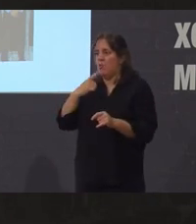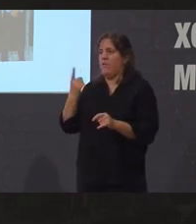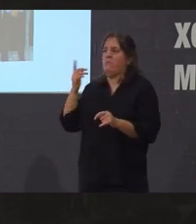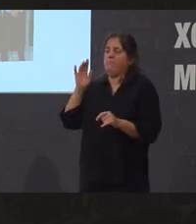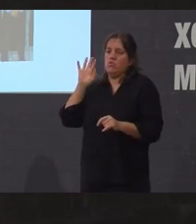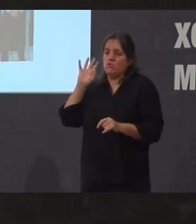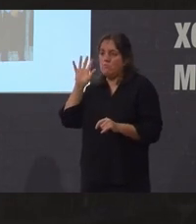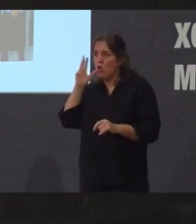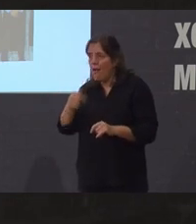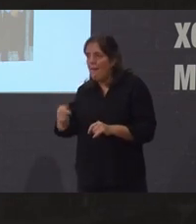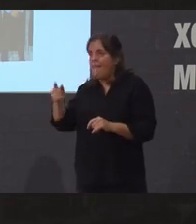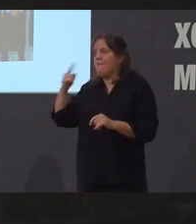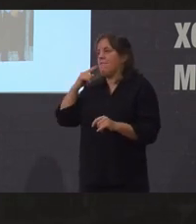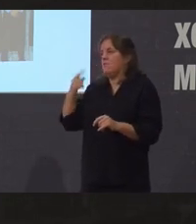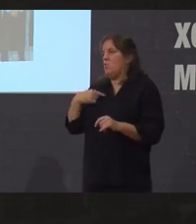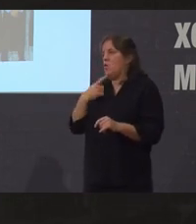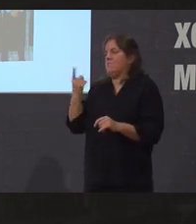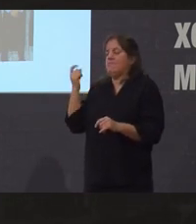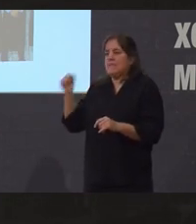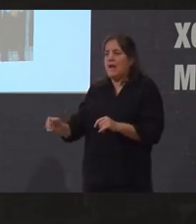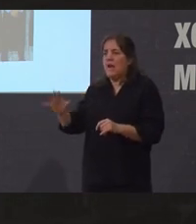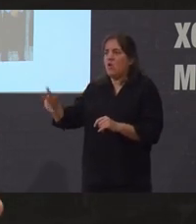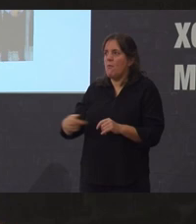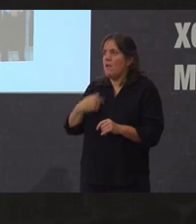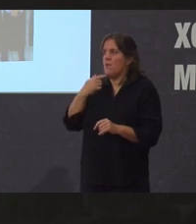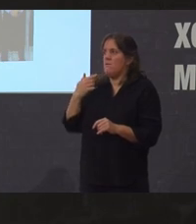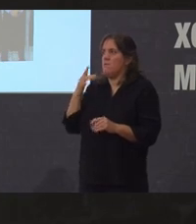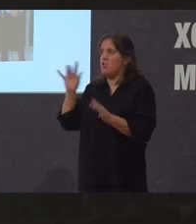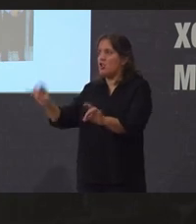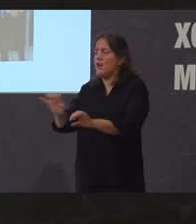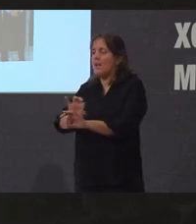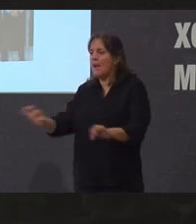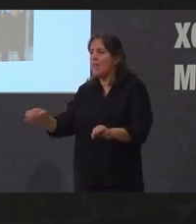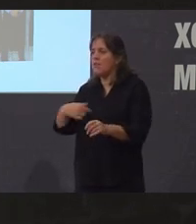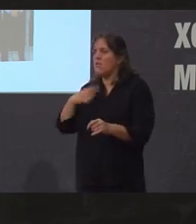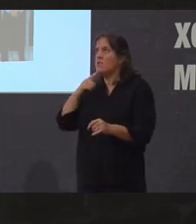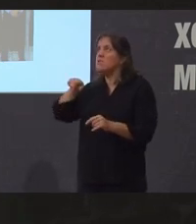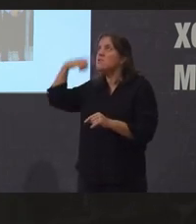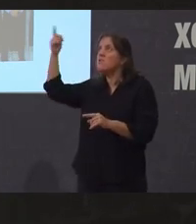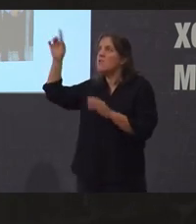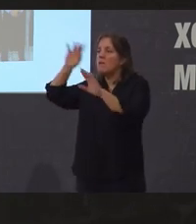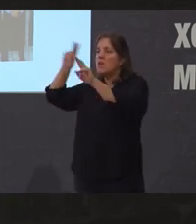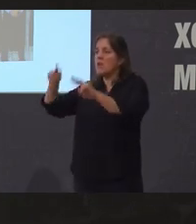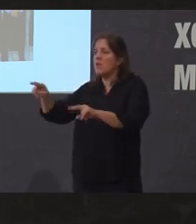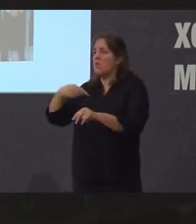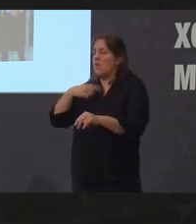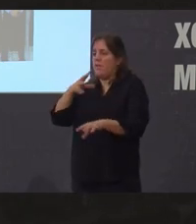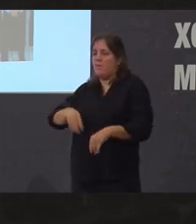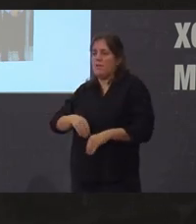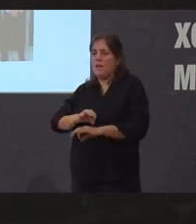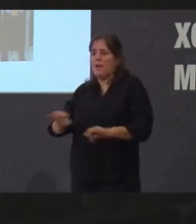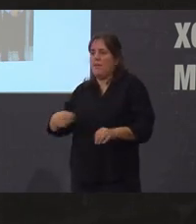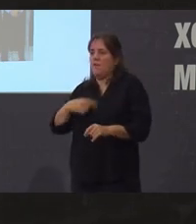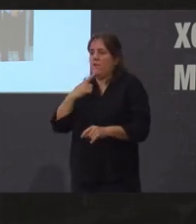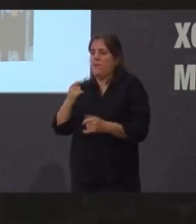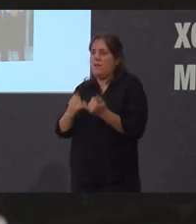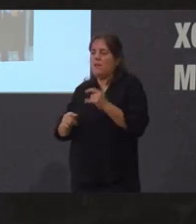que non lle vai a pasar nada, pois isto internacionalmente non se podería tragar, non? Estamos